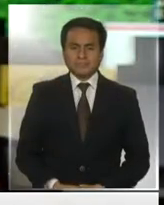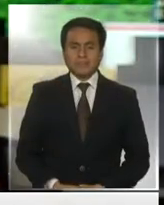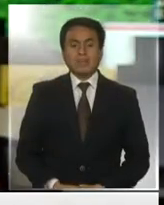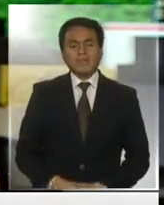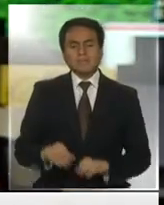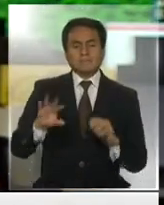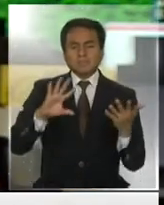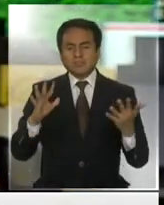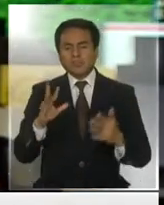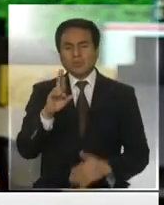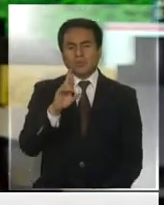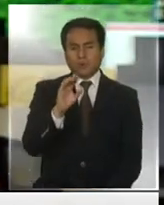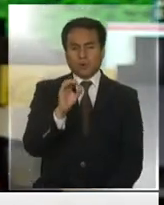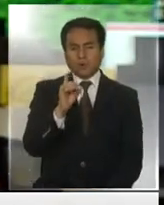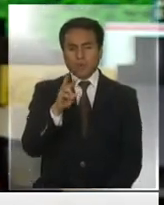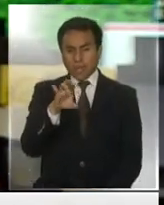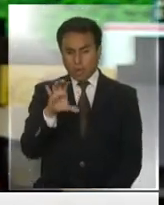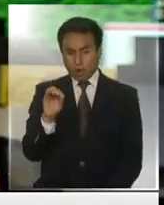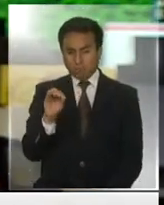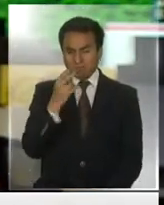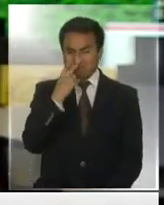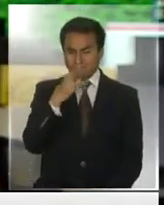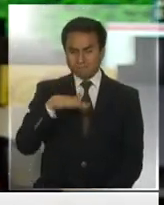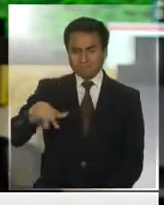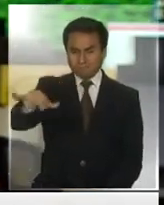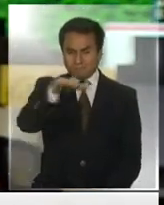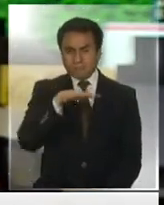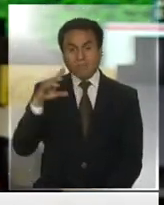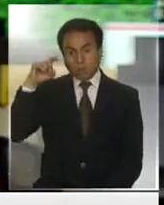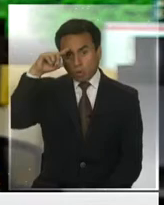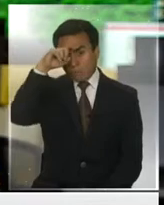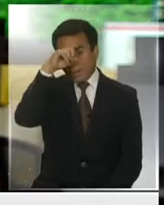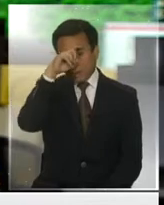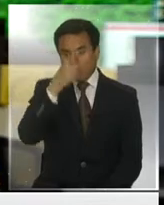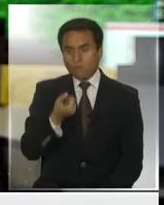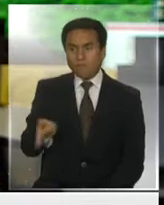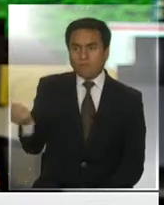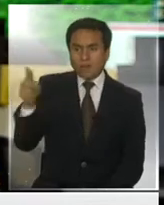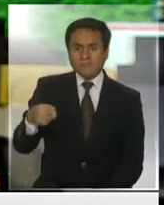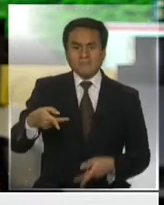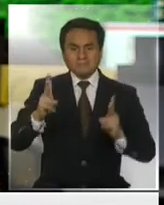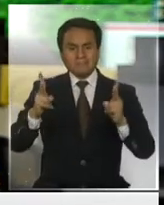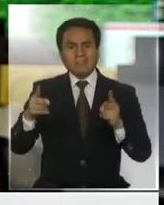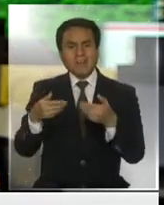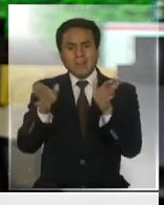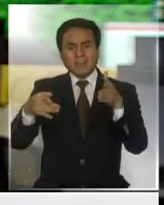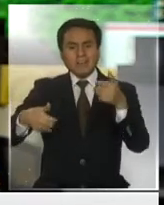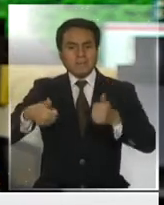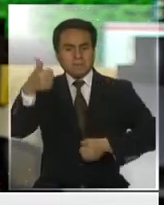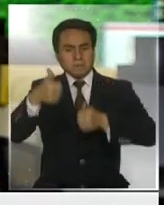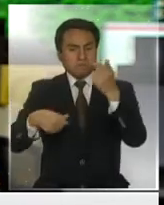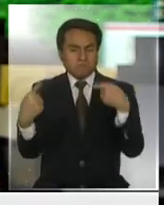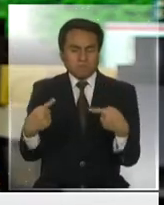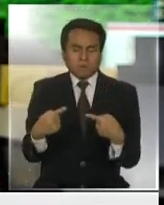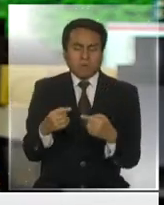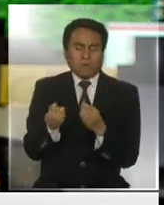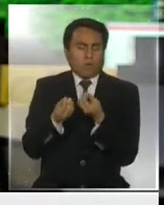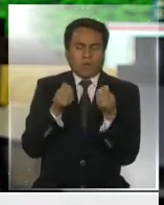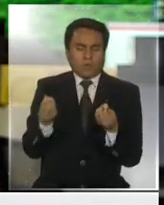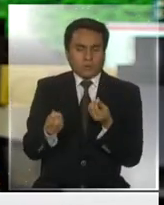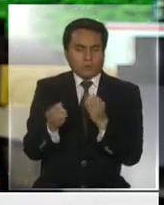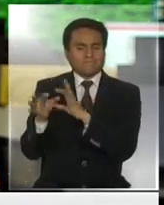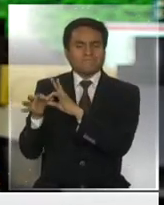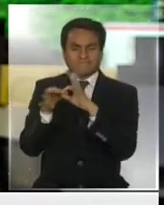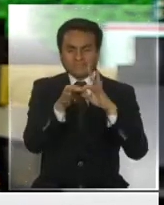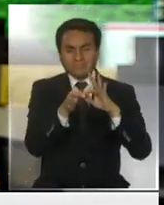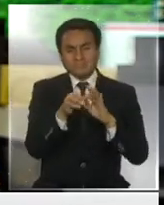Me da la impresión, Rodrigo, que el escenario en el que estamos hoy es muy complejo para el retorno del fútbol por una razón muy obvia. Nadie